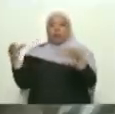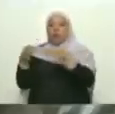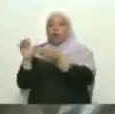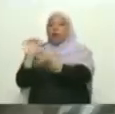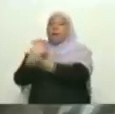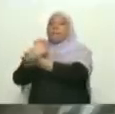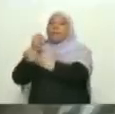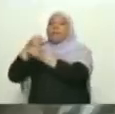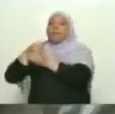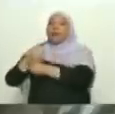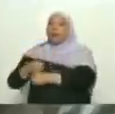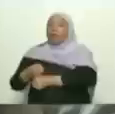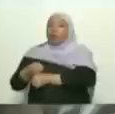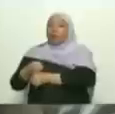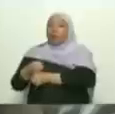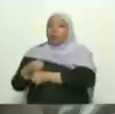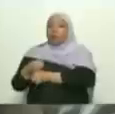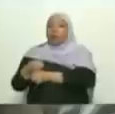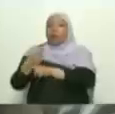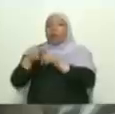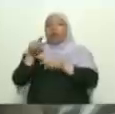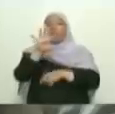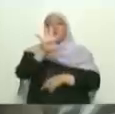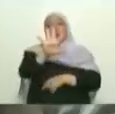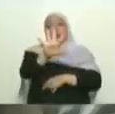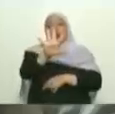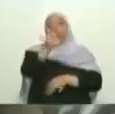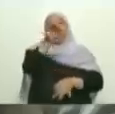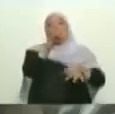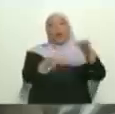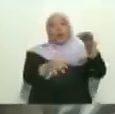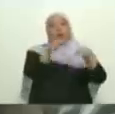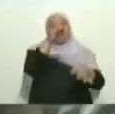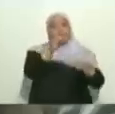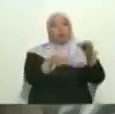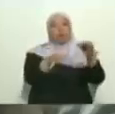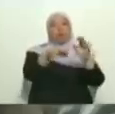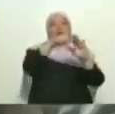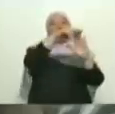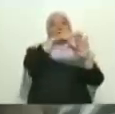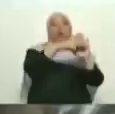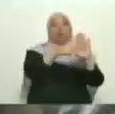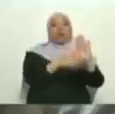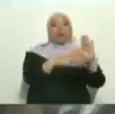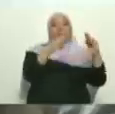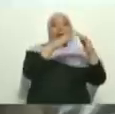libertad. Otras 5 están en juicio con medida cautelar.